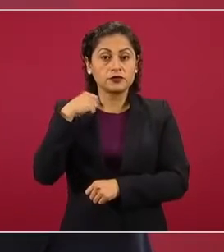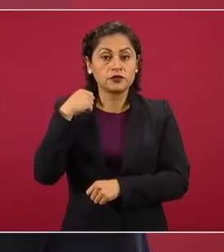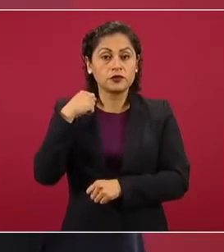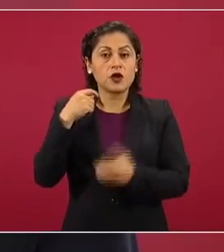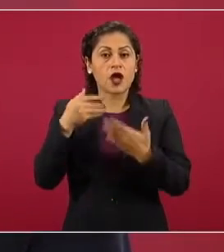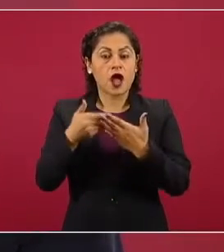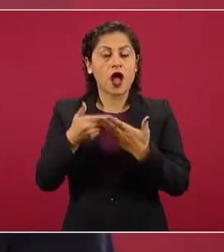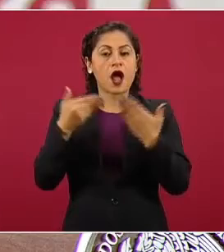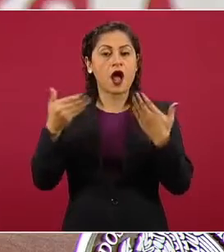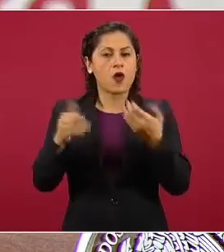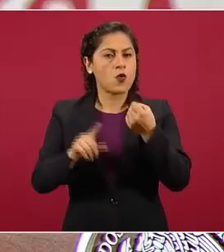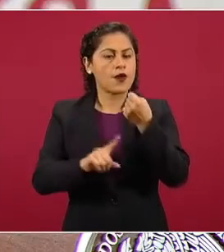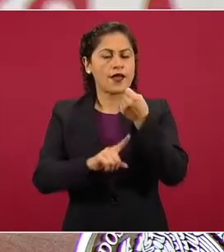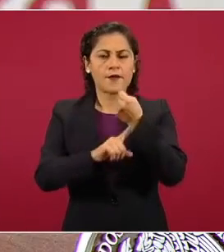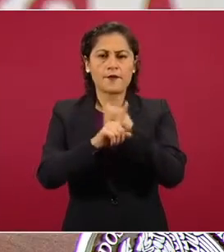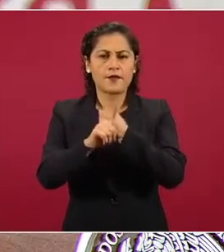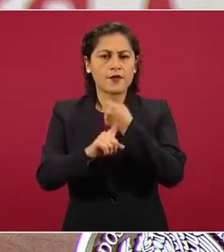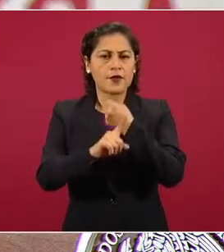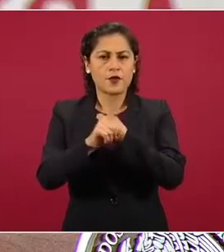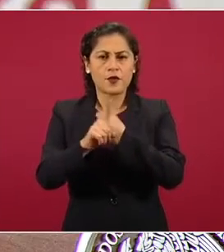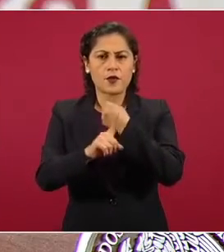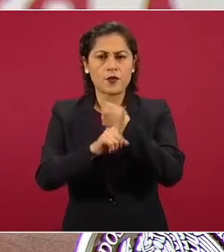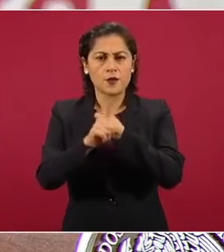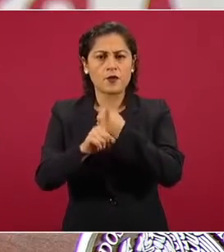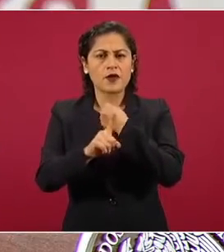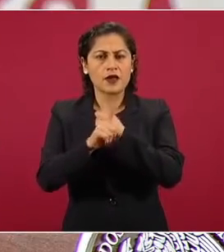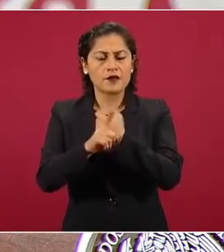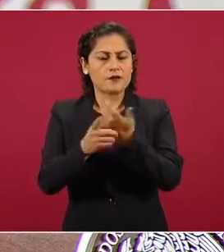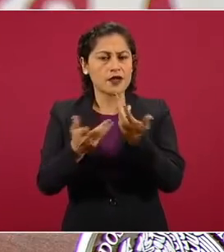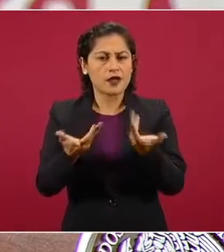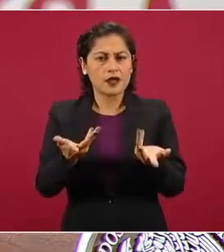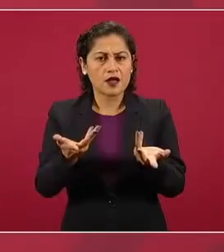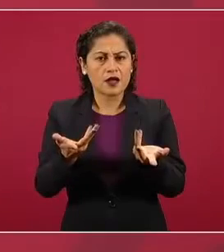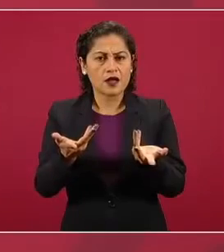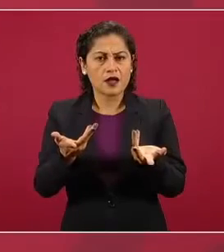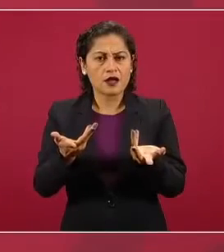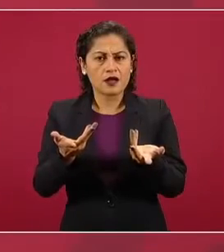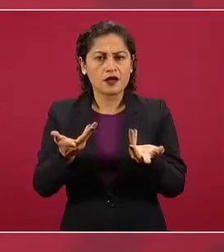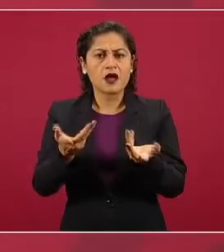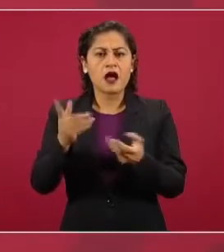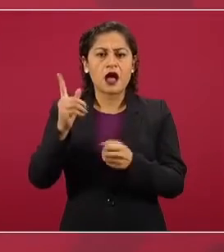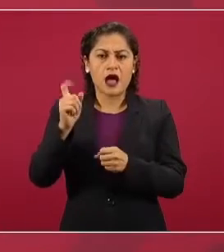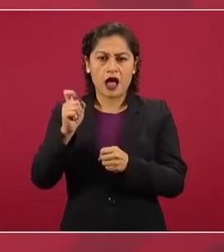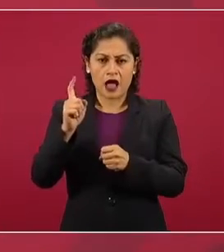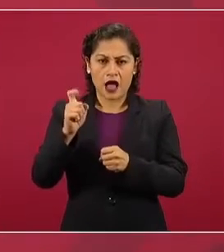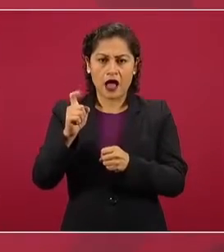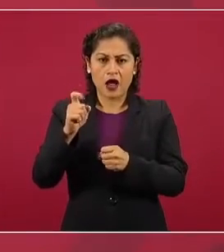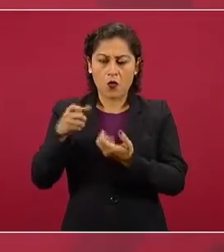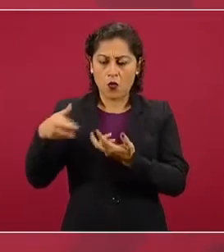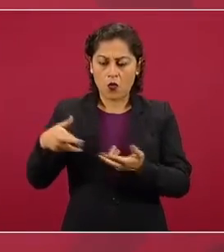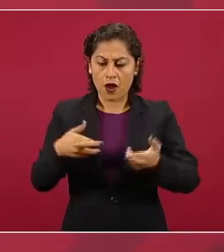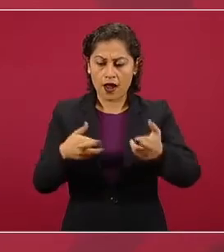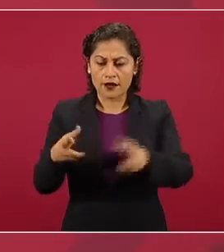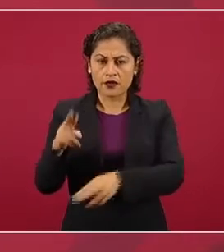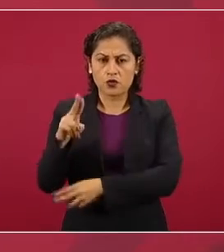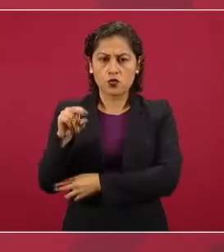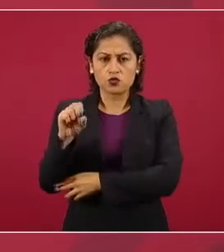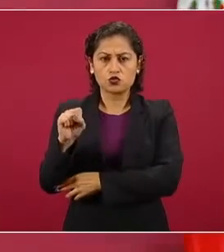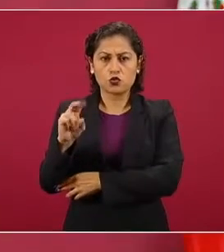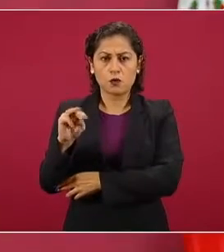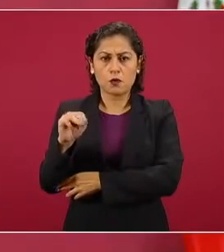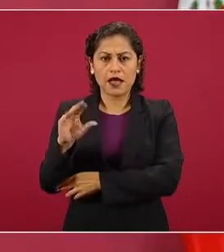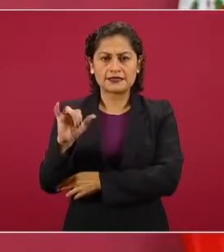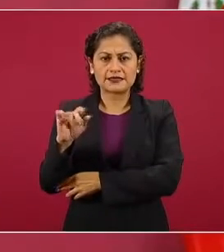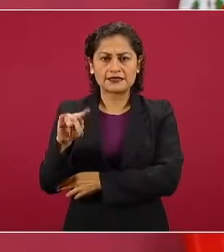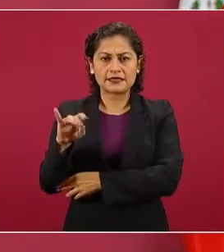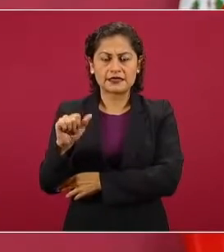afectación mayor se está dando por el desbordamiento del río Sumacinta, pero allá la